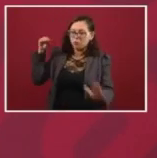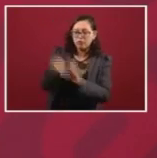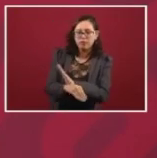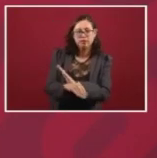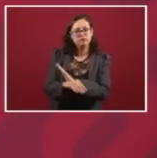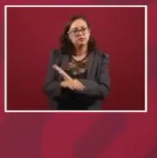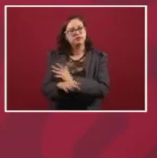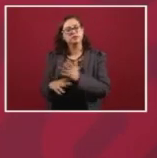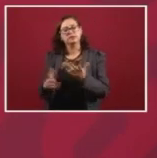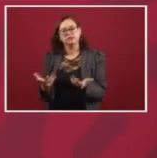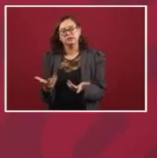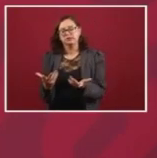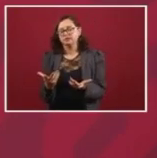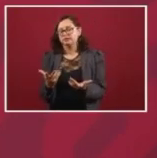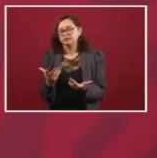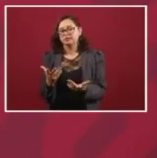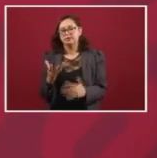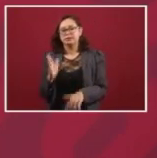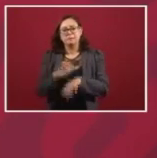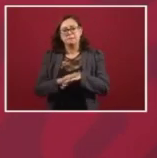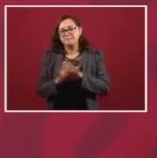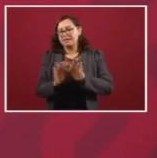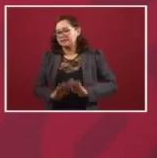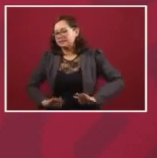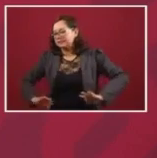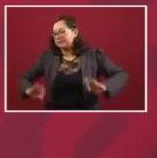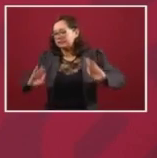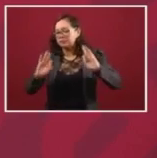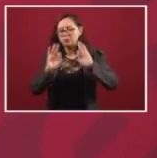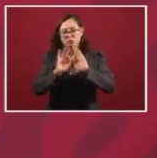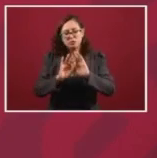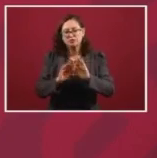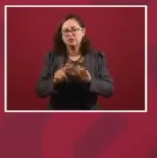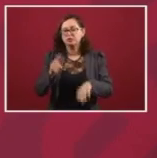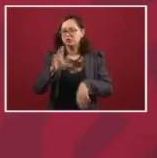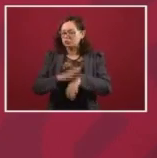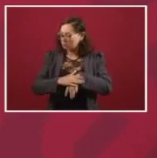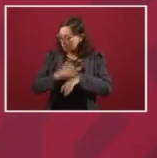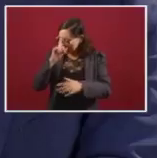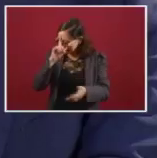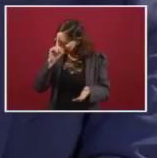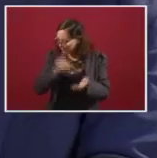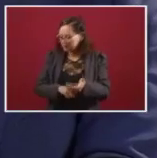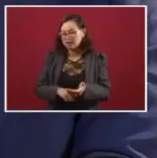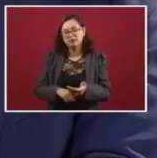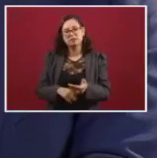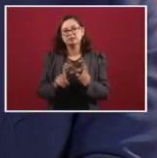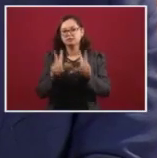es importantísima, cada vez creo más en eso, es en la cultura